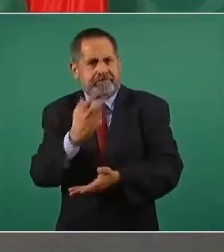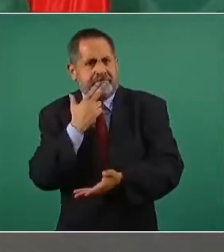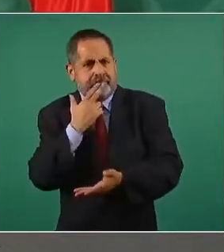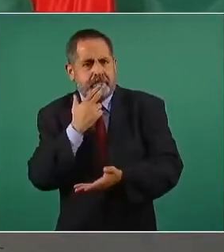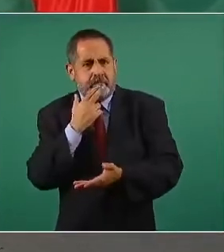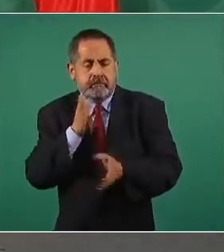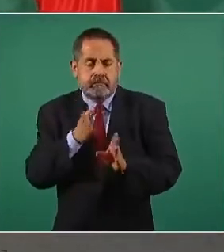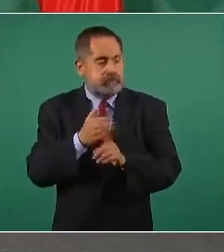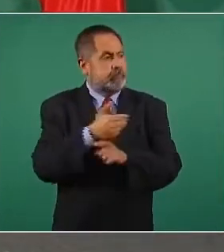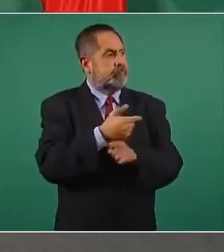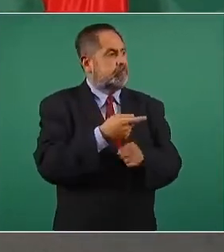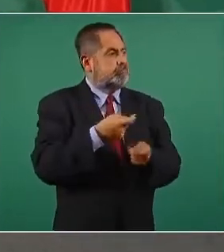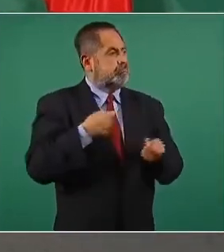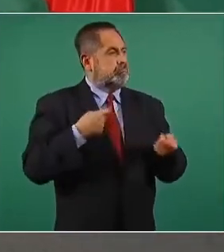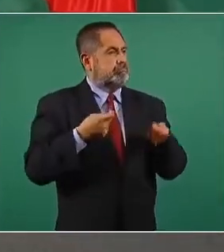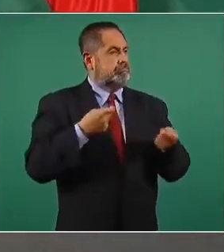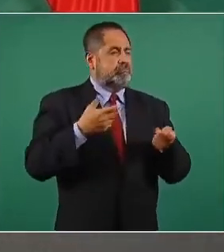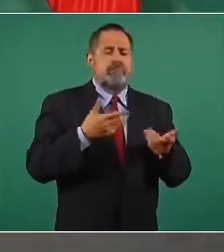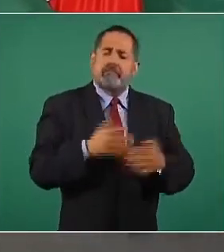sino